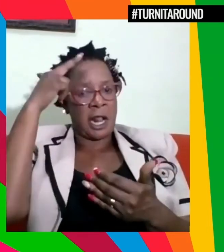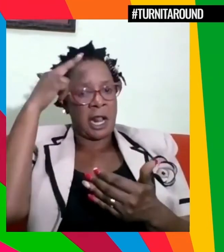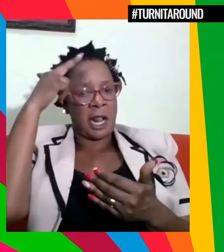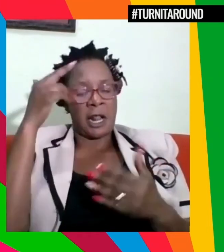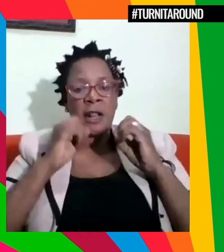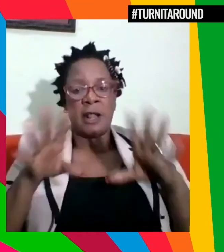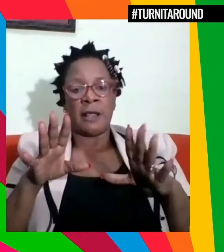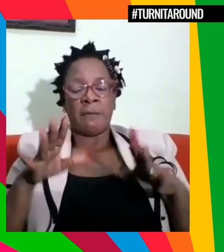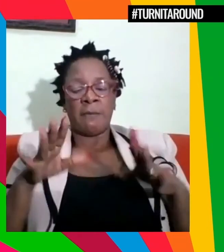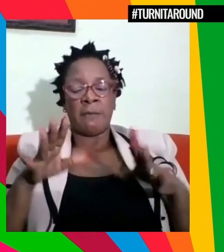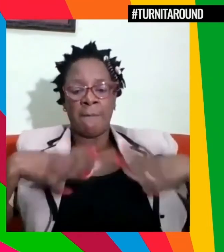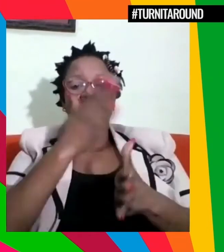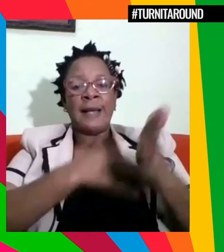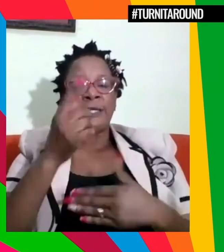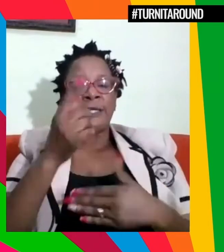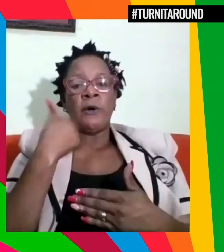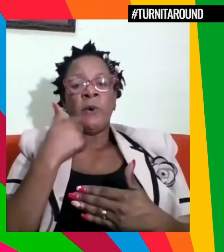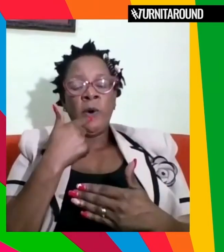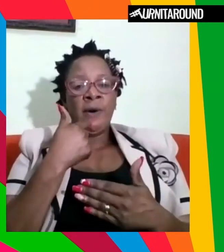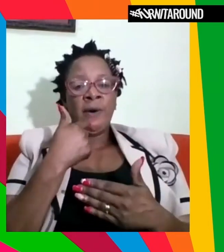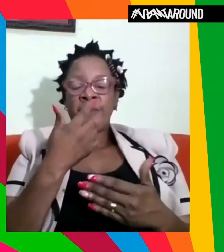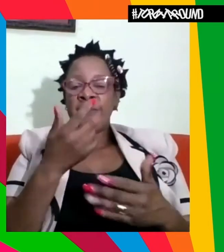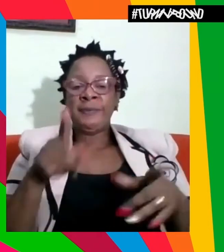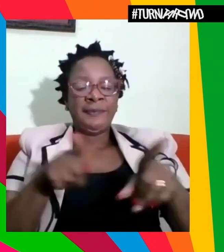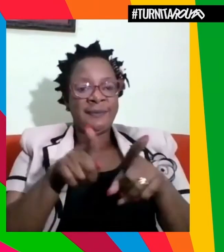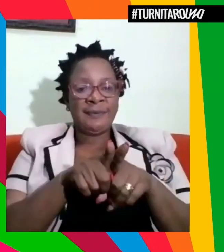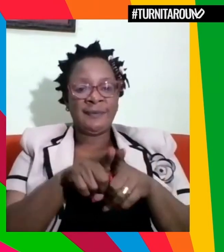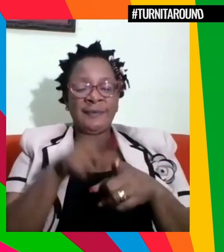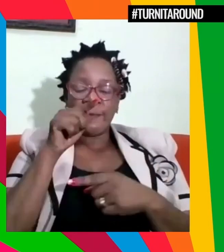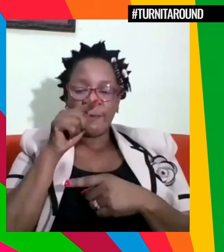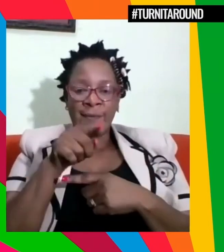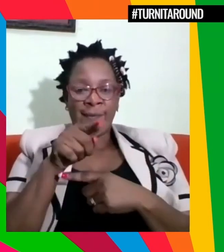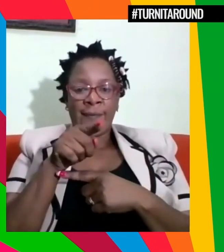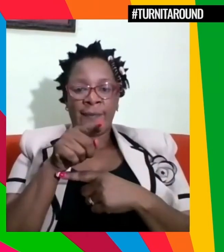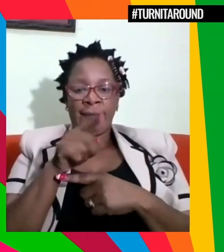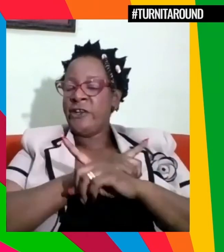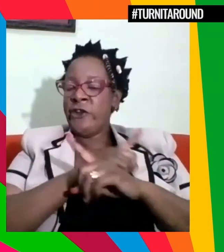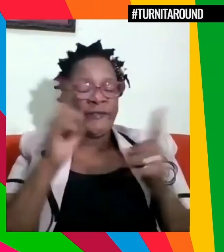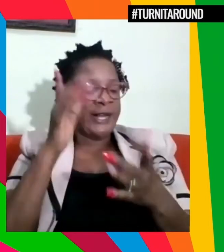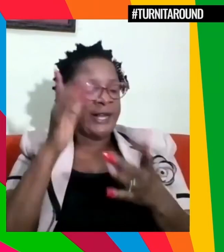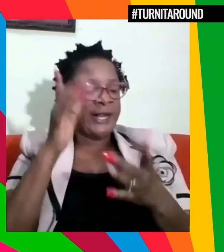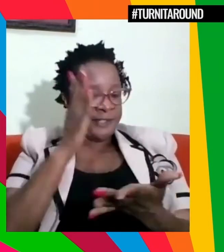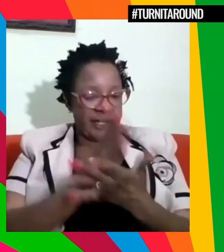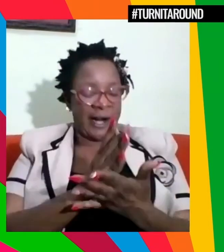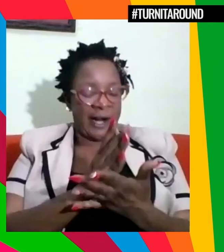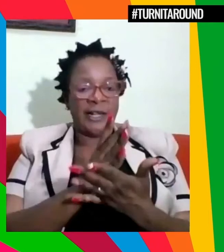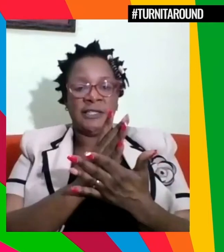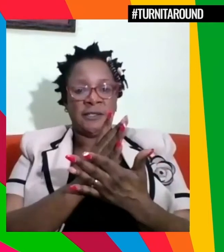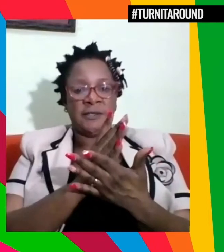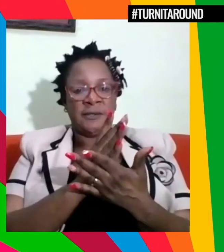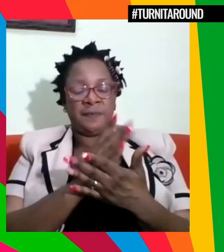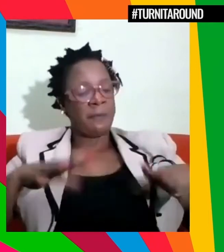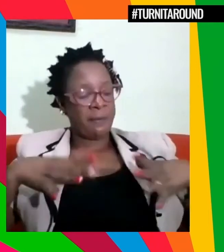verdad, simplemente personas con discapacidades a las que le gusta algún deporte, pero esto no es así. Las personas